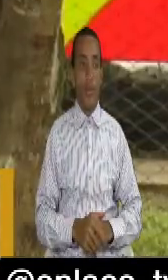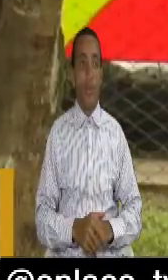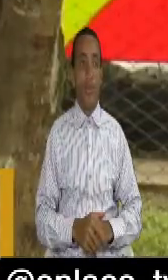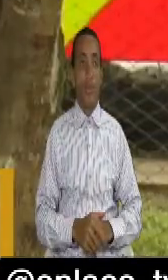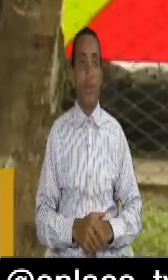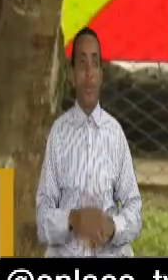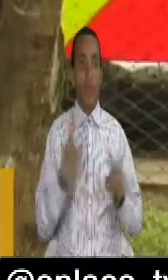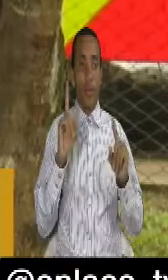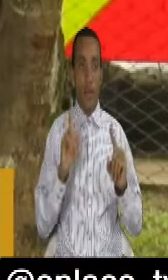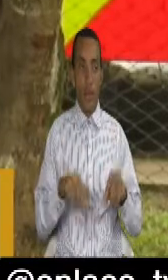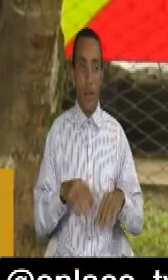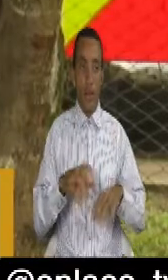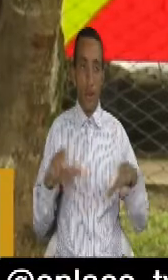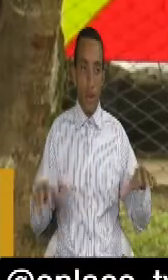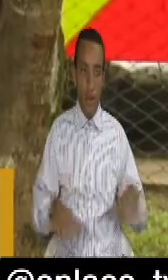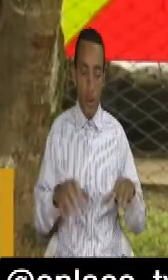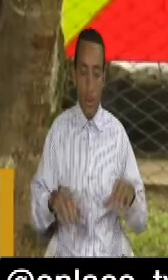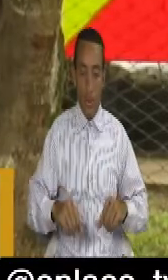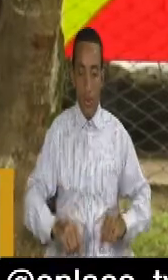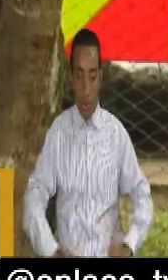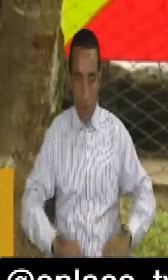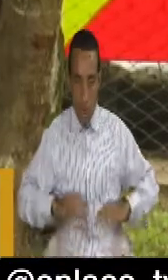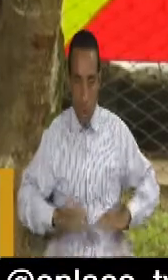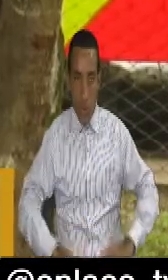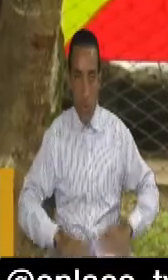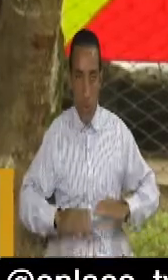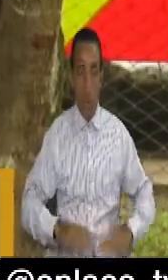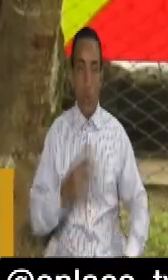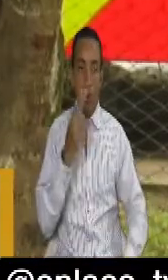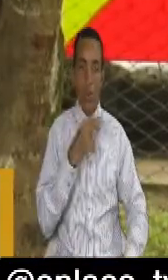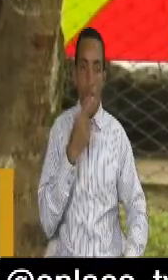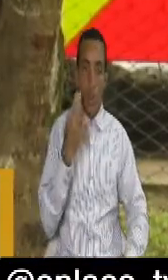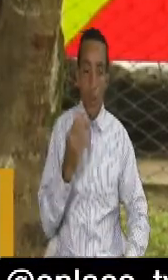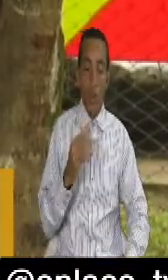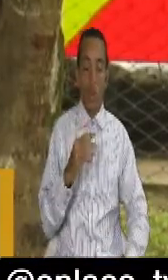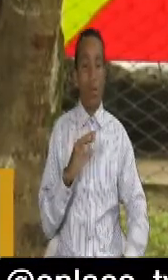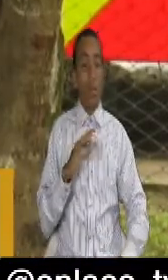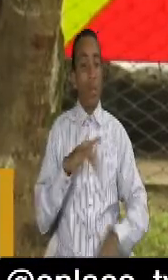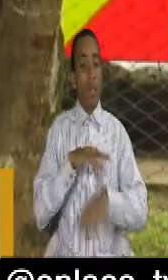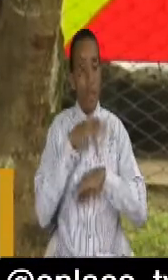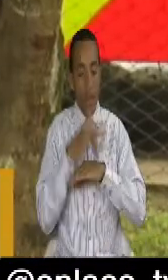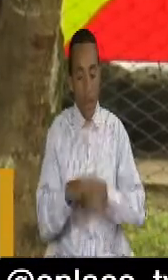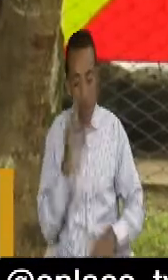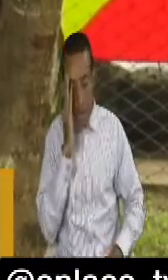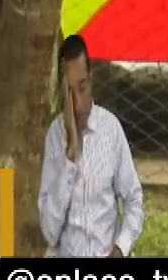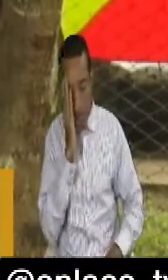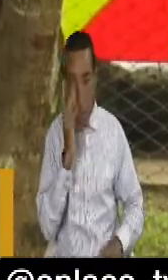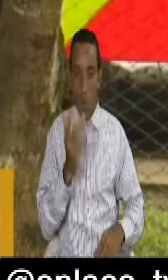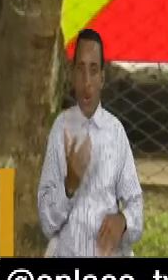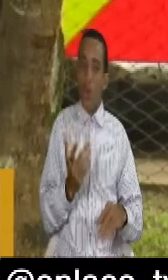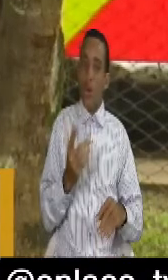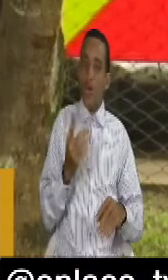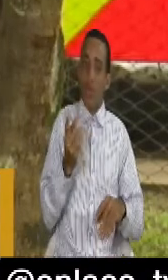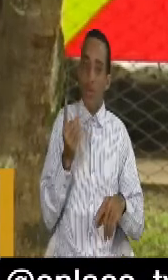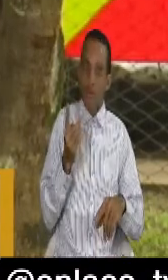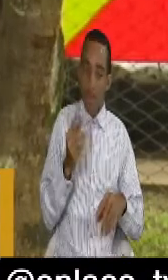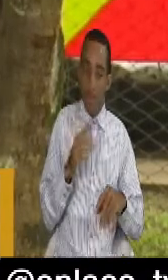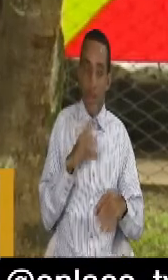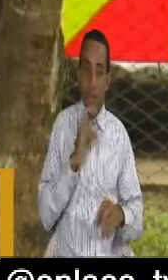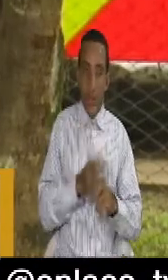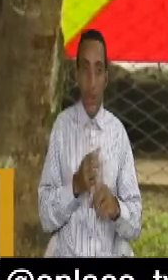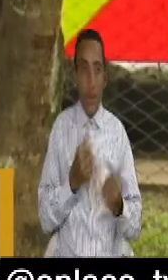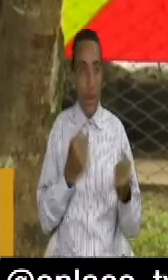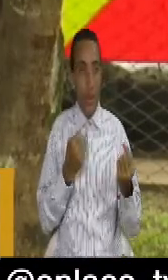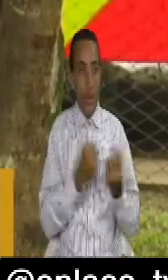todas las actividades que hacemos de ejercicio, de los compromisos, del trasnocho, de las dificultades, de las inclemencias del área, pues también apoyamos el